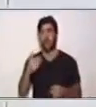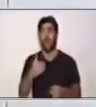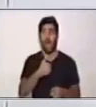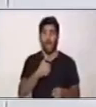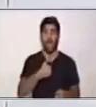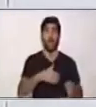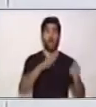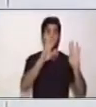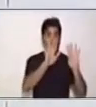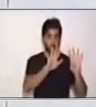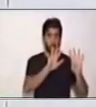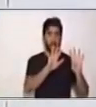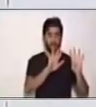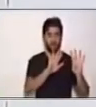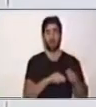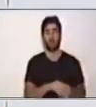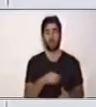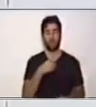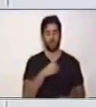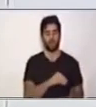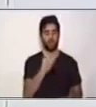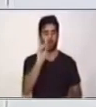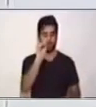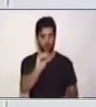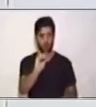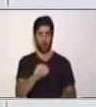cerdos, coloco el número 9.